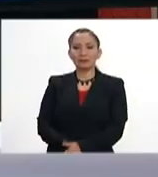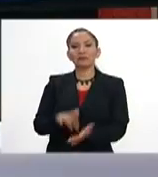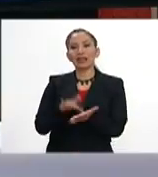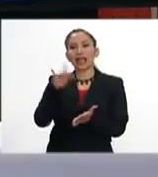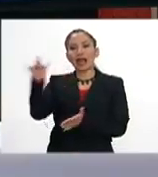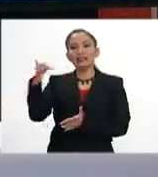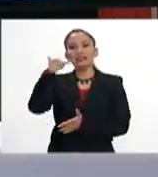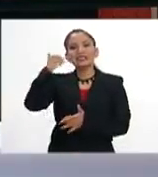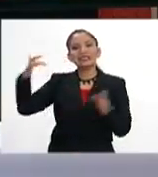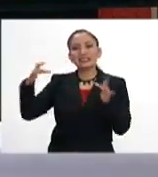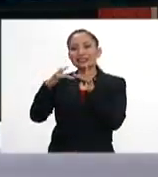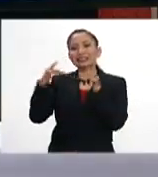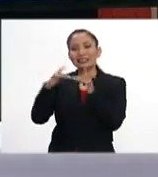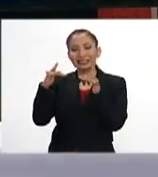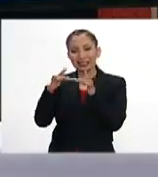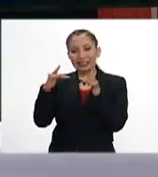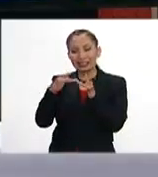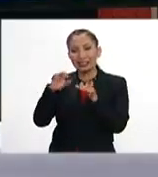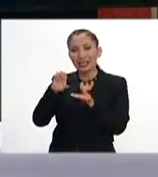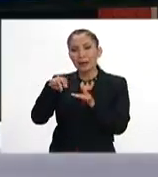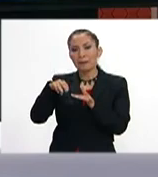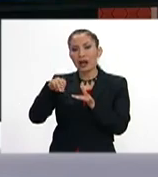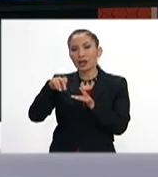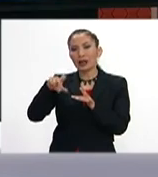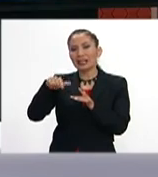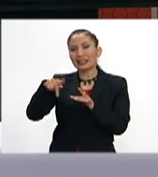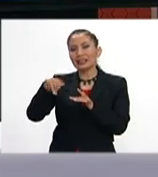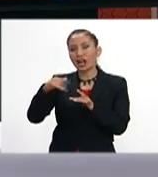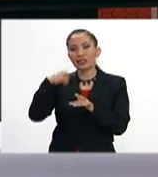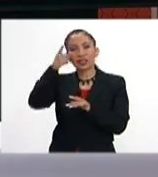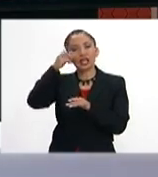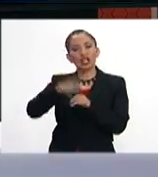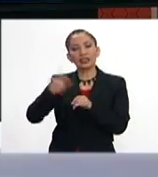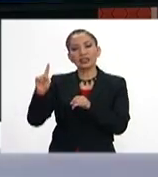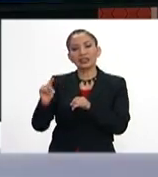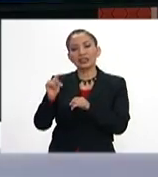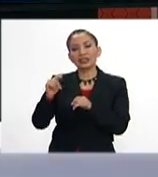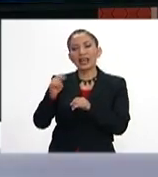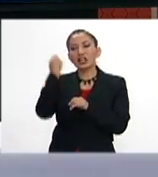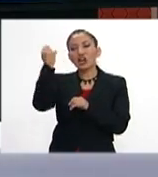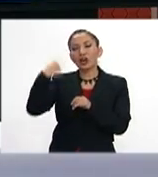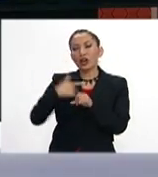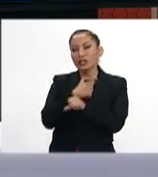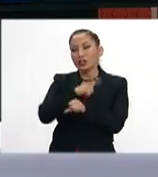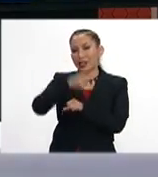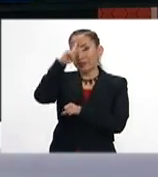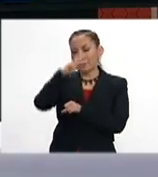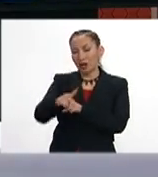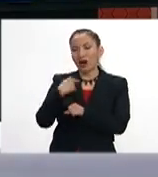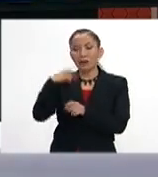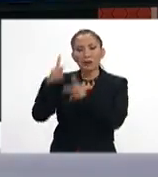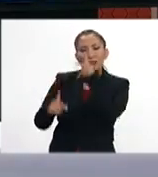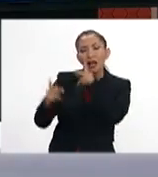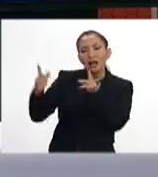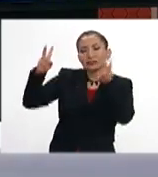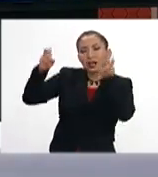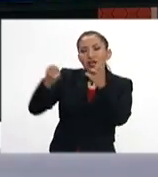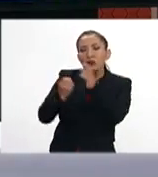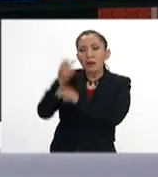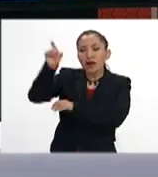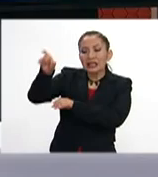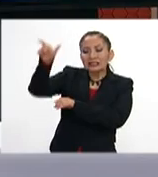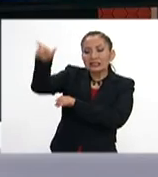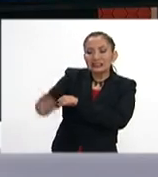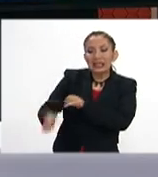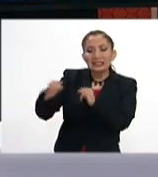Agradecemos que nos tome la llamada Manuel Quintero, director general del Tecnológico Nacional de México. Hablaremos con él sobre la nueva identidad